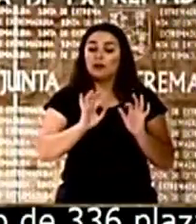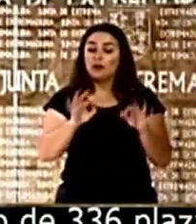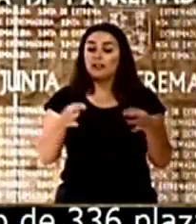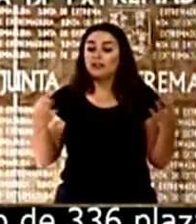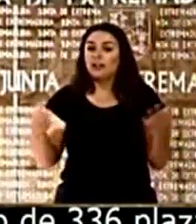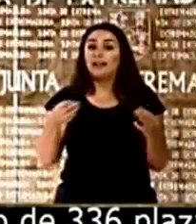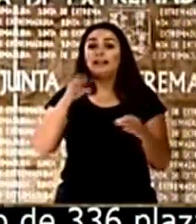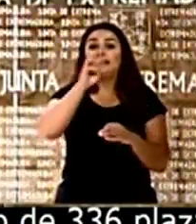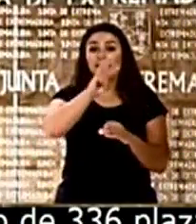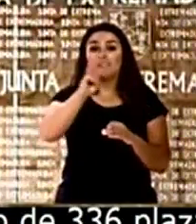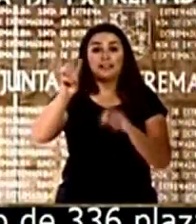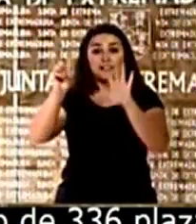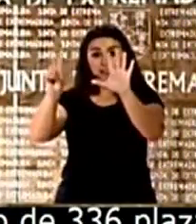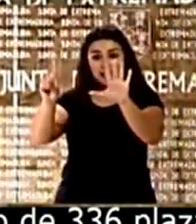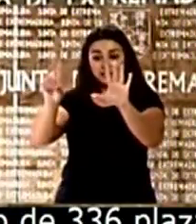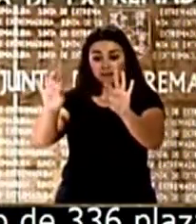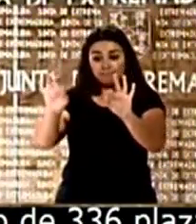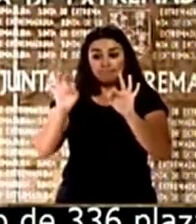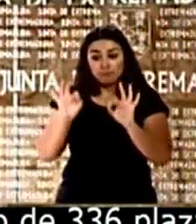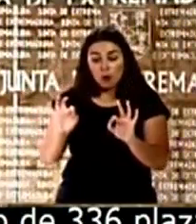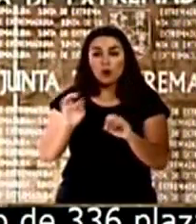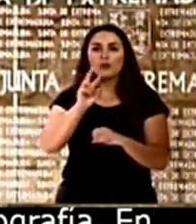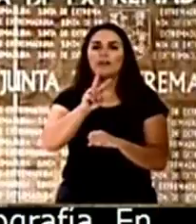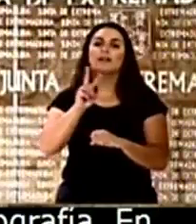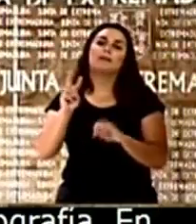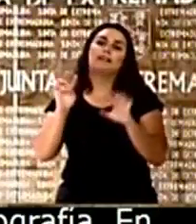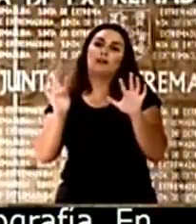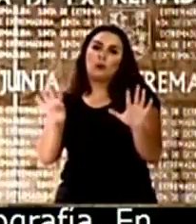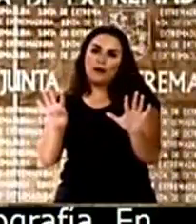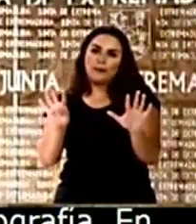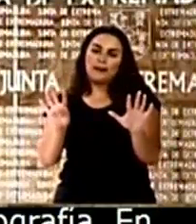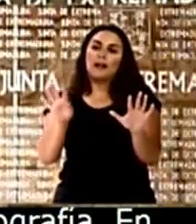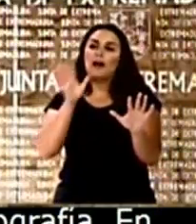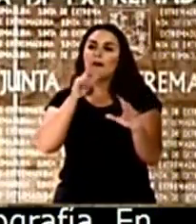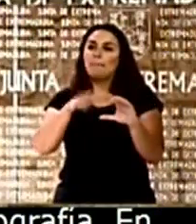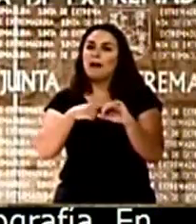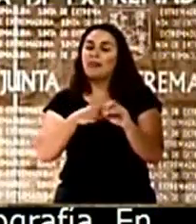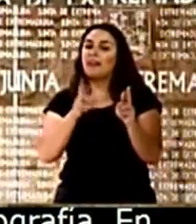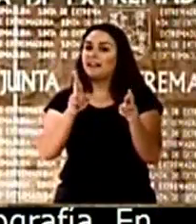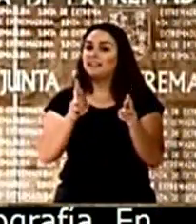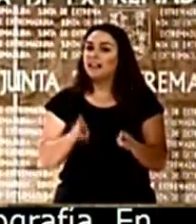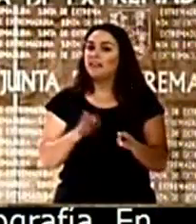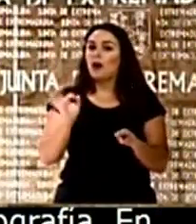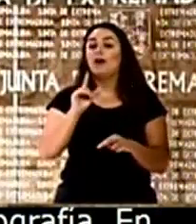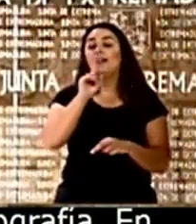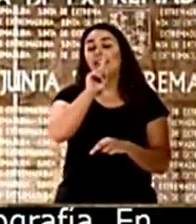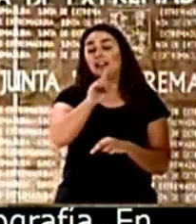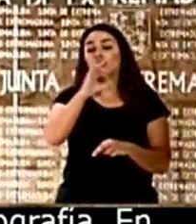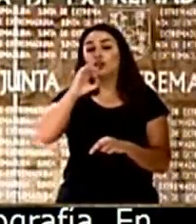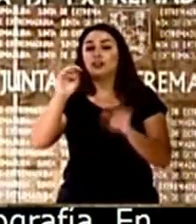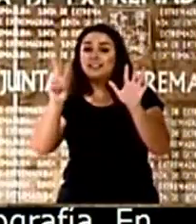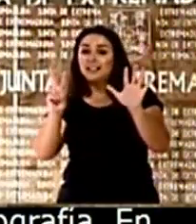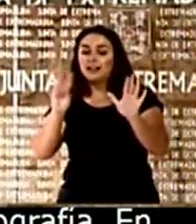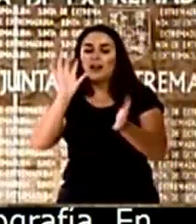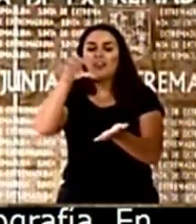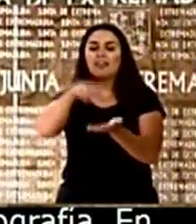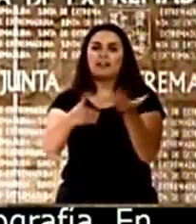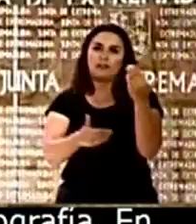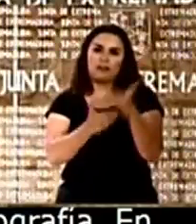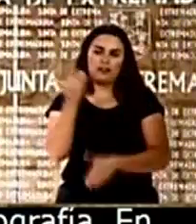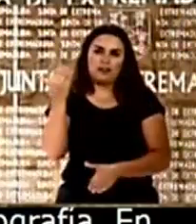esas 336 plazas, 229 pertenecen o son plazas residenciales y 107 son centros de día.